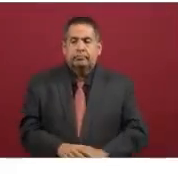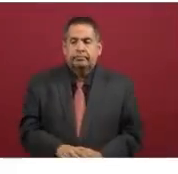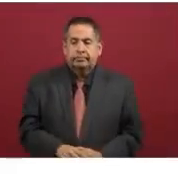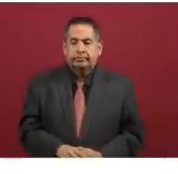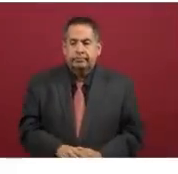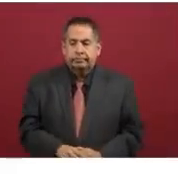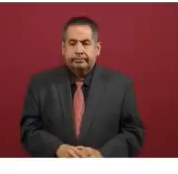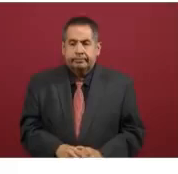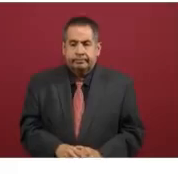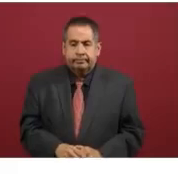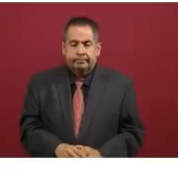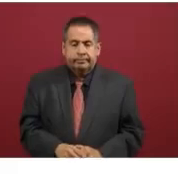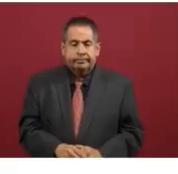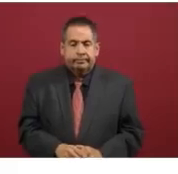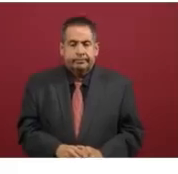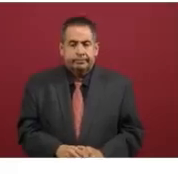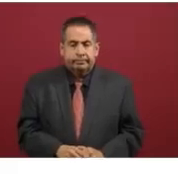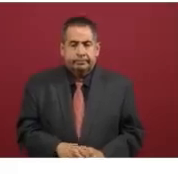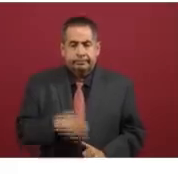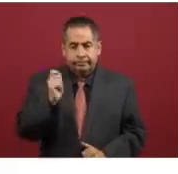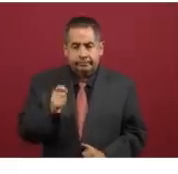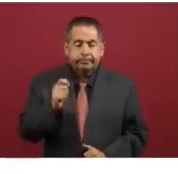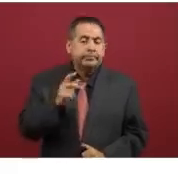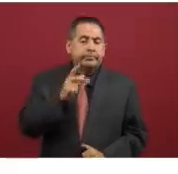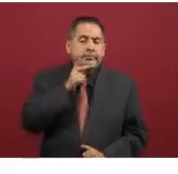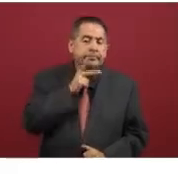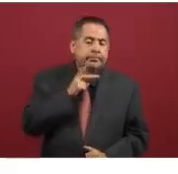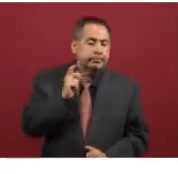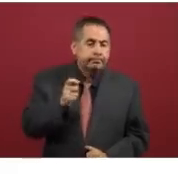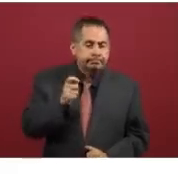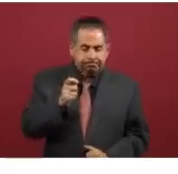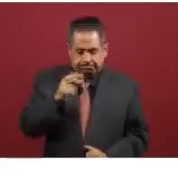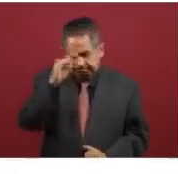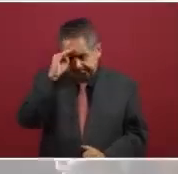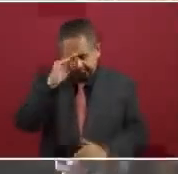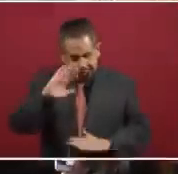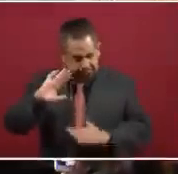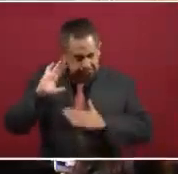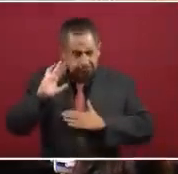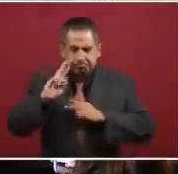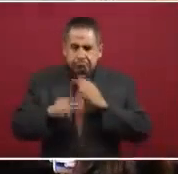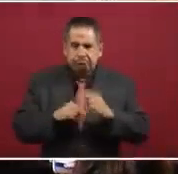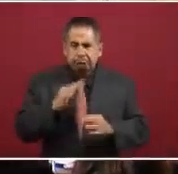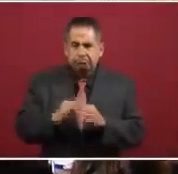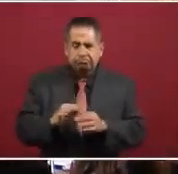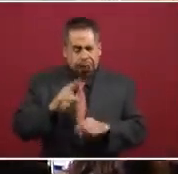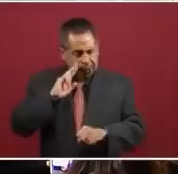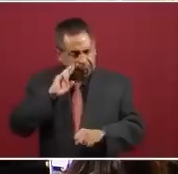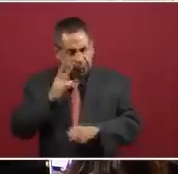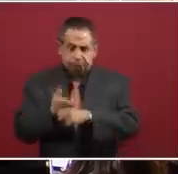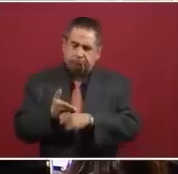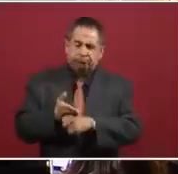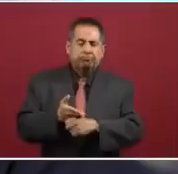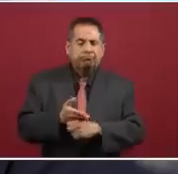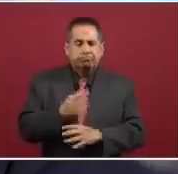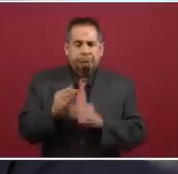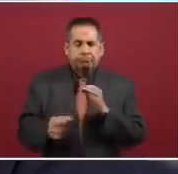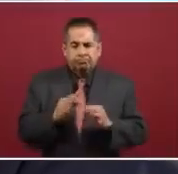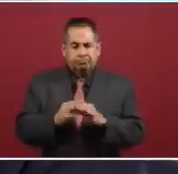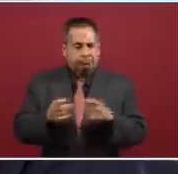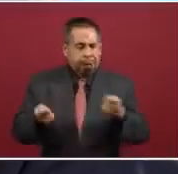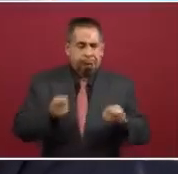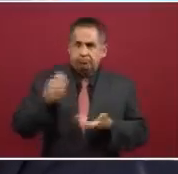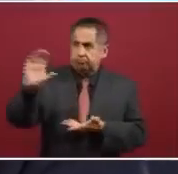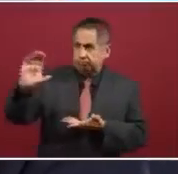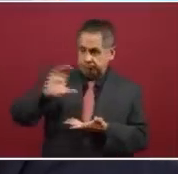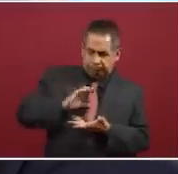2019. Finalmente, Petróleos Mexicanos refrenda su compromiso de responsabilidad en el manejo de la